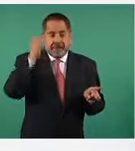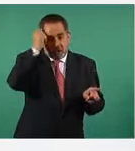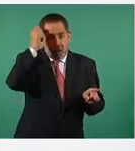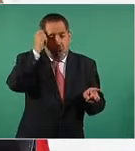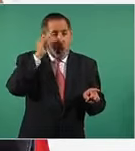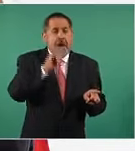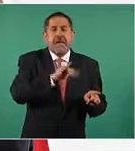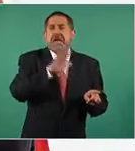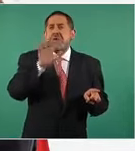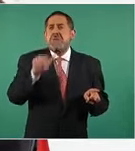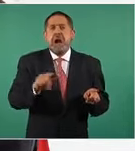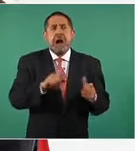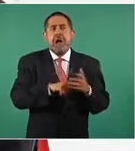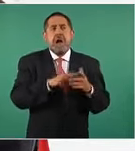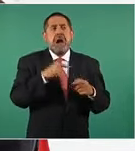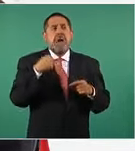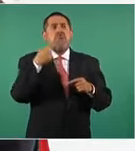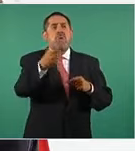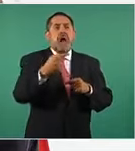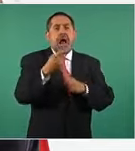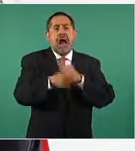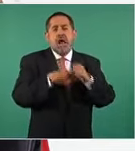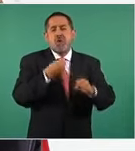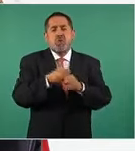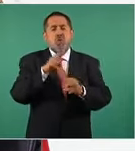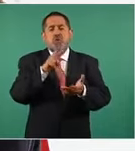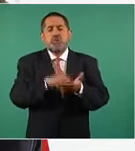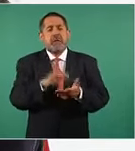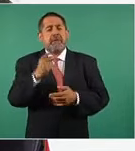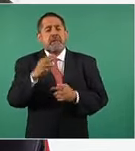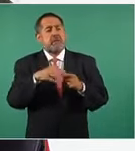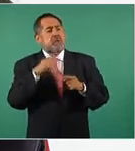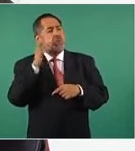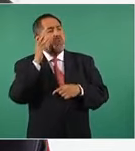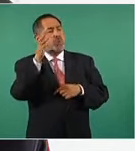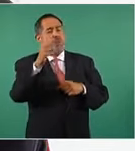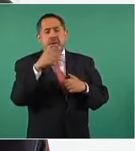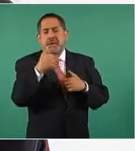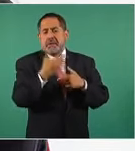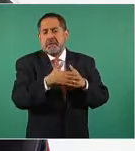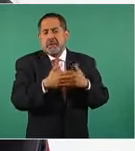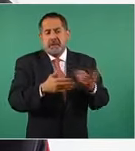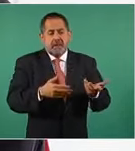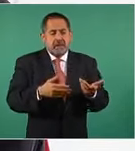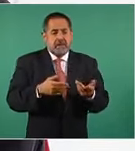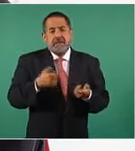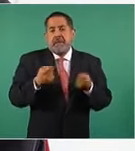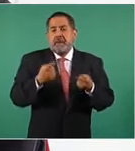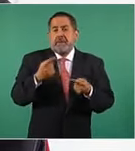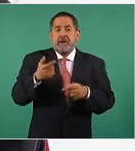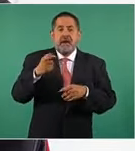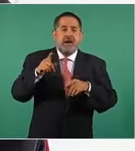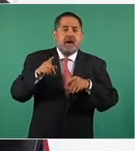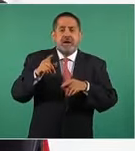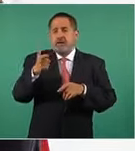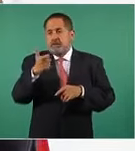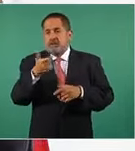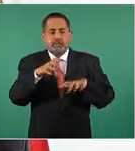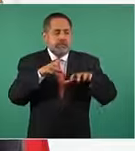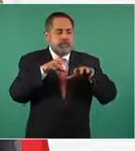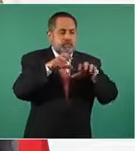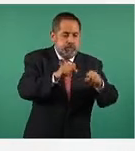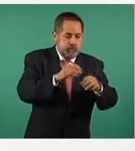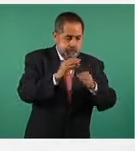programada para 2025, siempre y cuando alcanzara el presupuesto y se